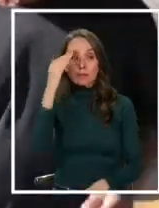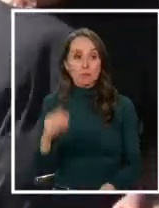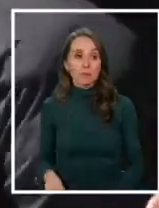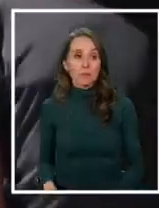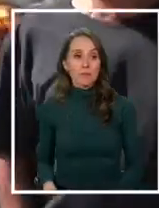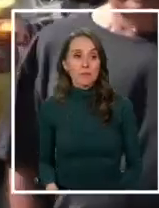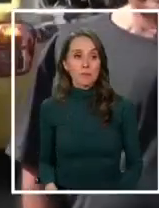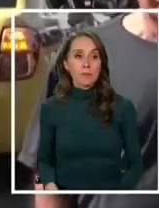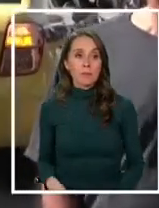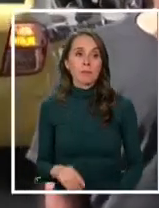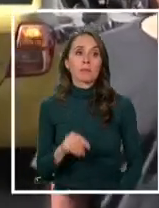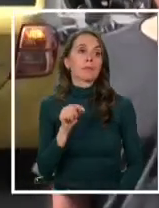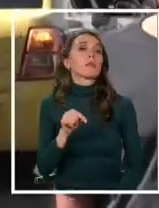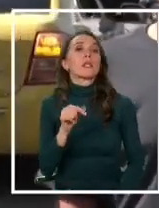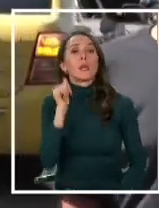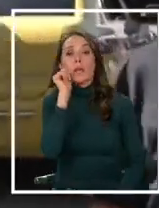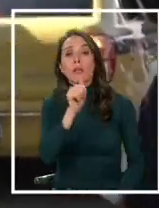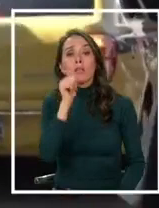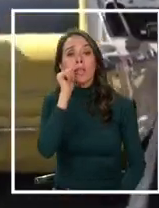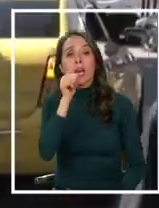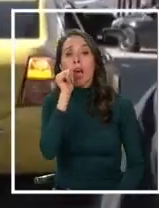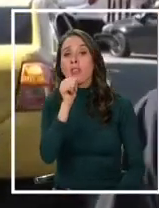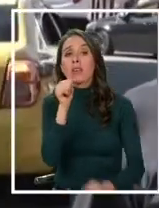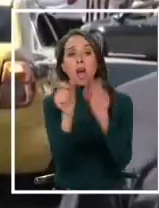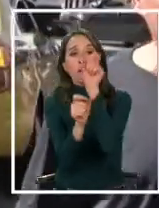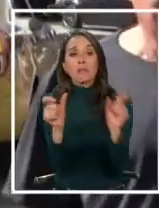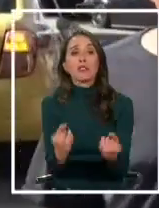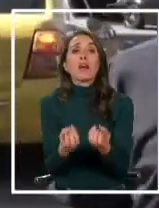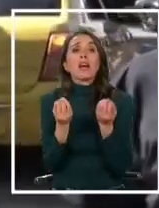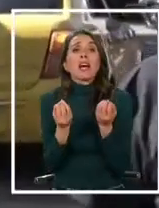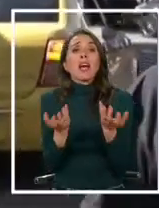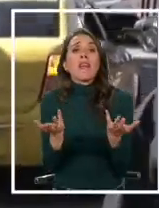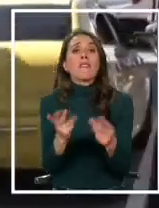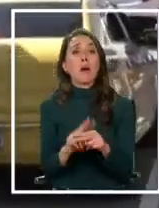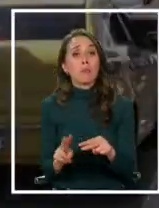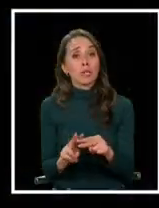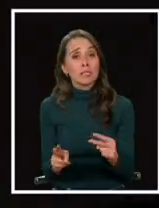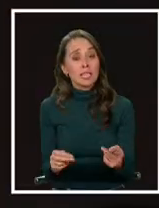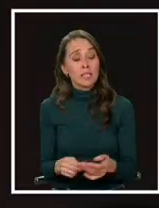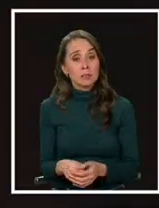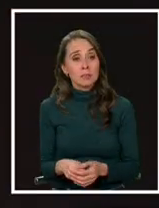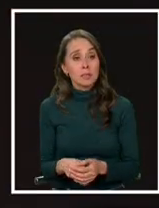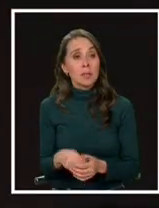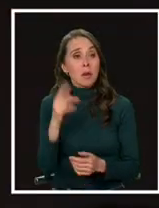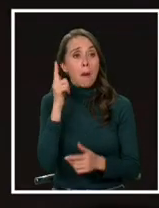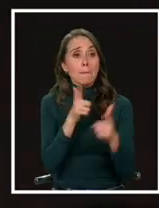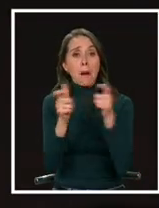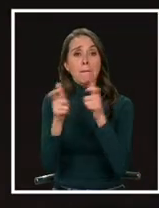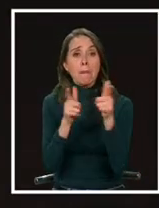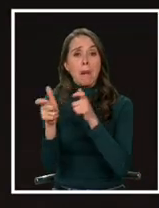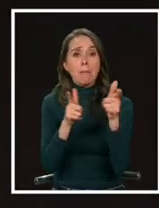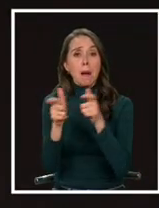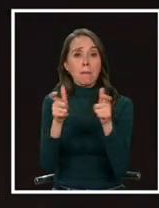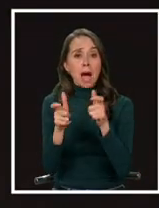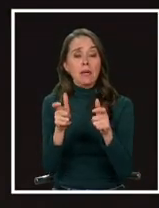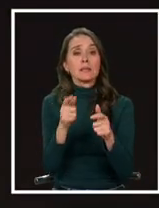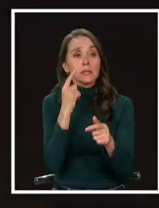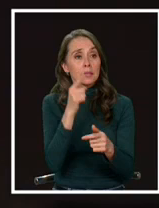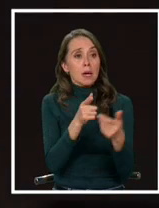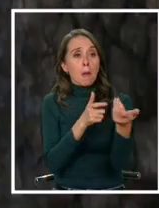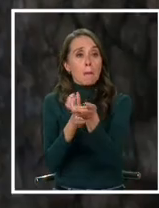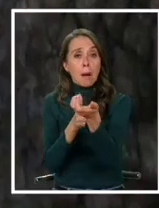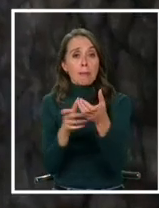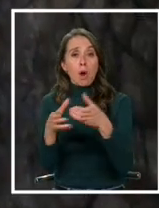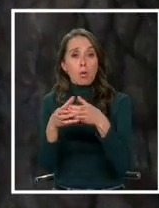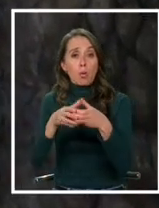preocupados es parte del día a día de la gente Qué vamos a hacer los disparos y las